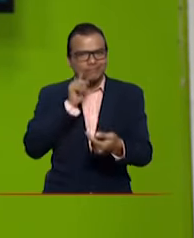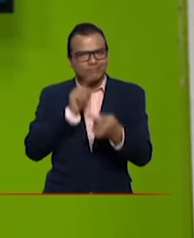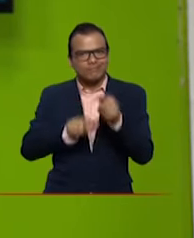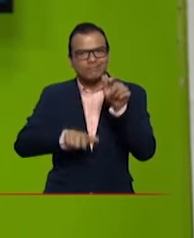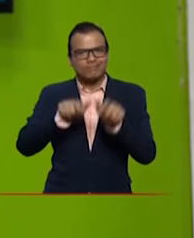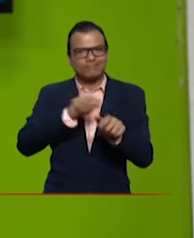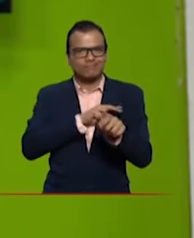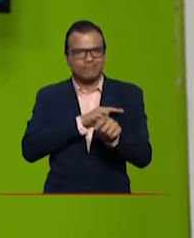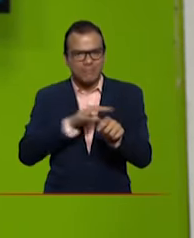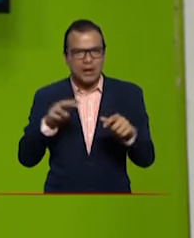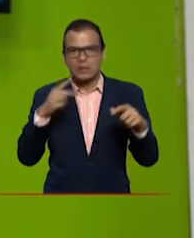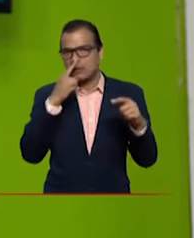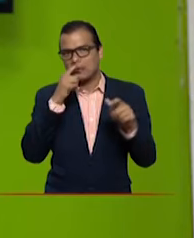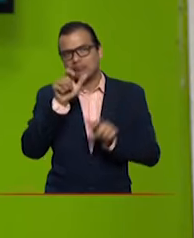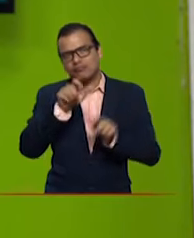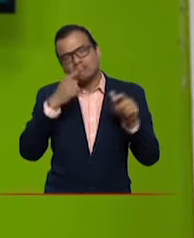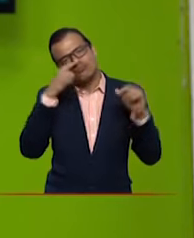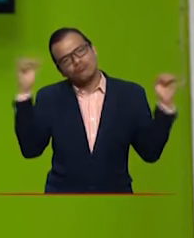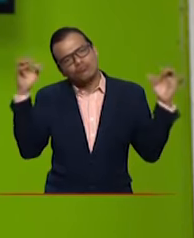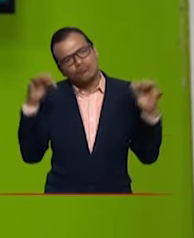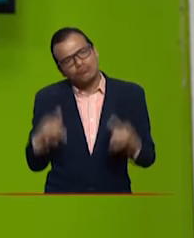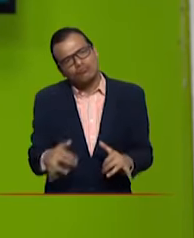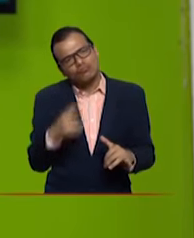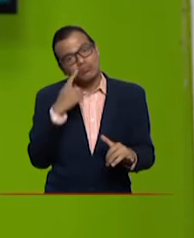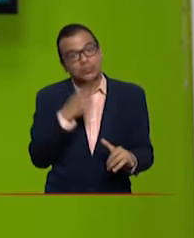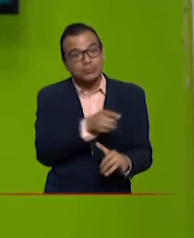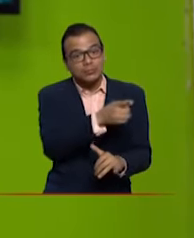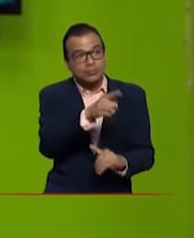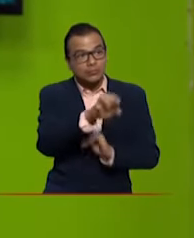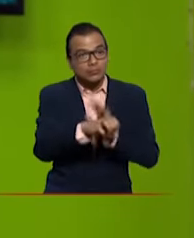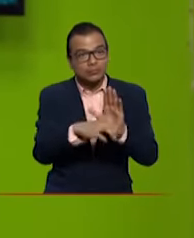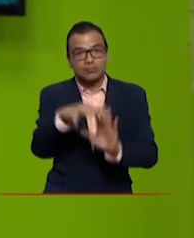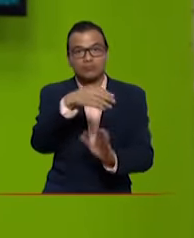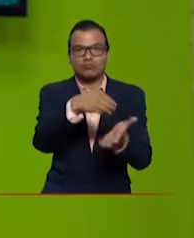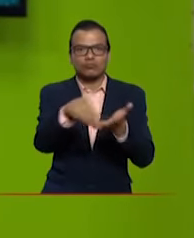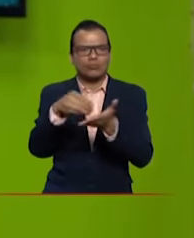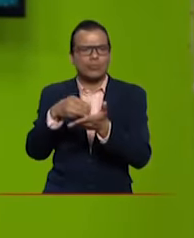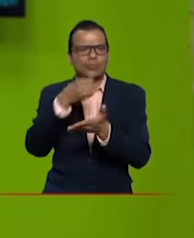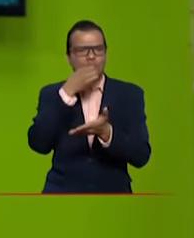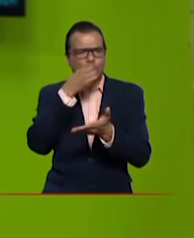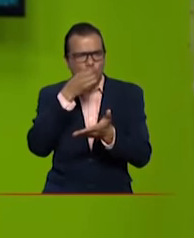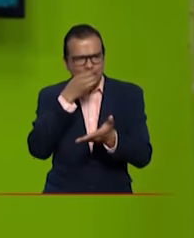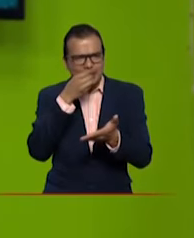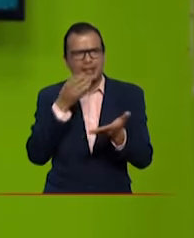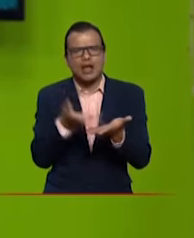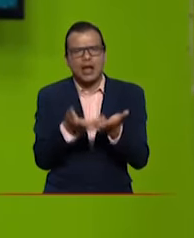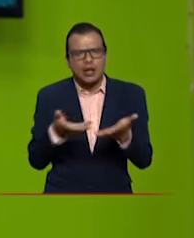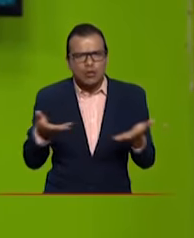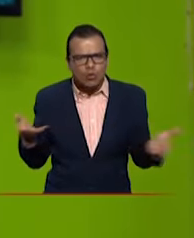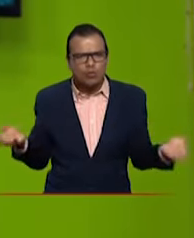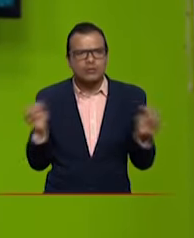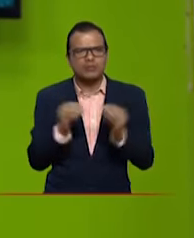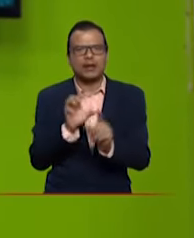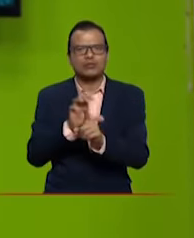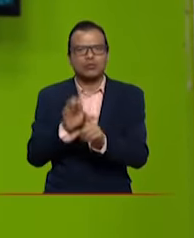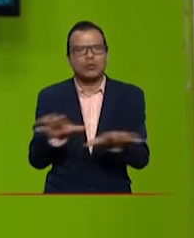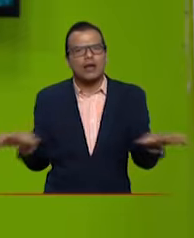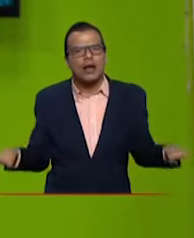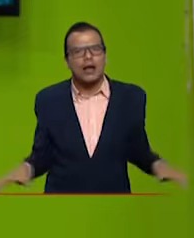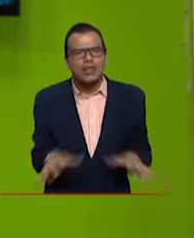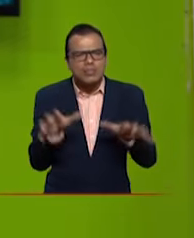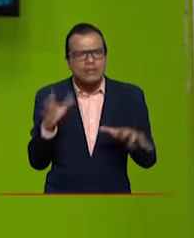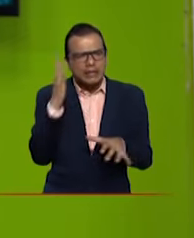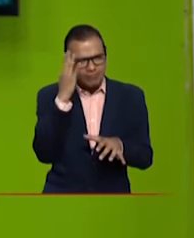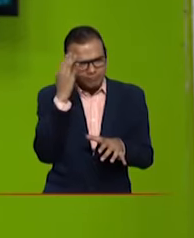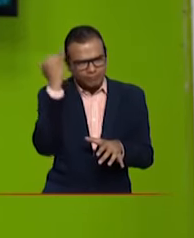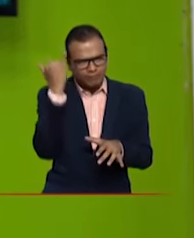emprendedores, pero también vamos a encontrar cocina tradicional, eventos académicos, eventos culturales. En vivo y en directo vamos